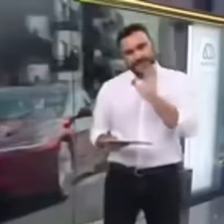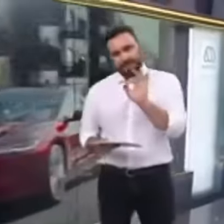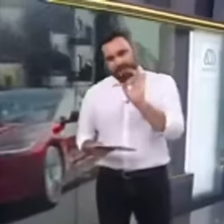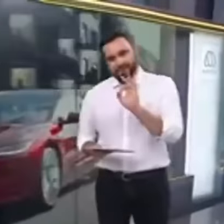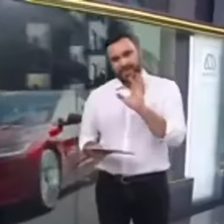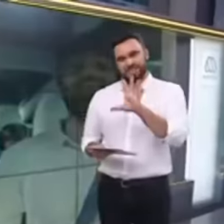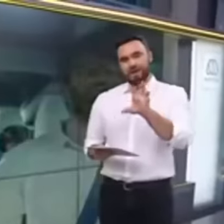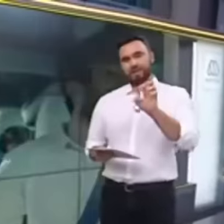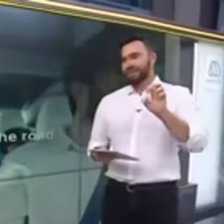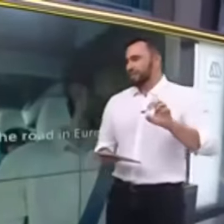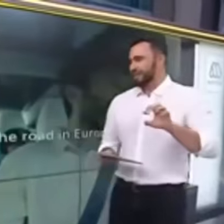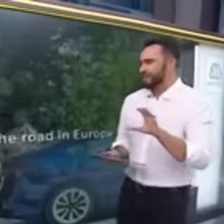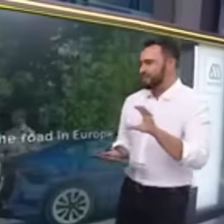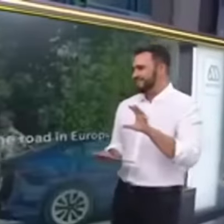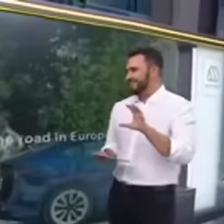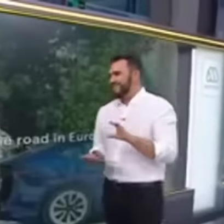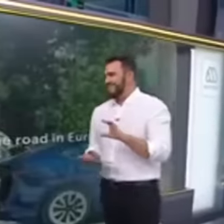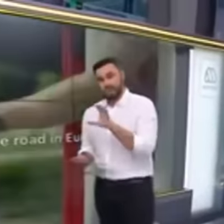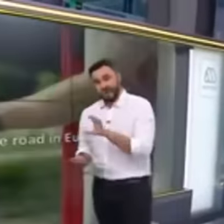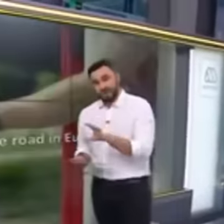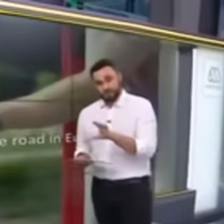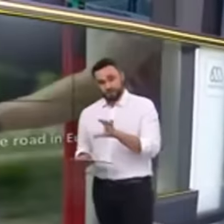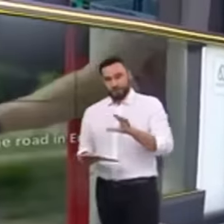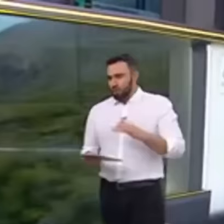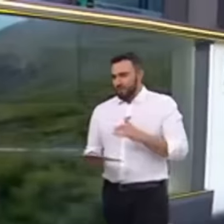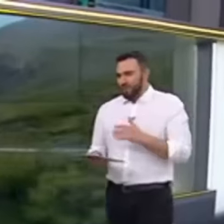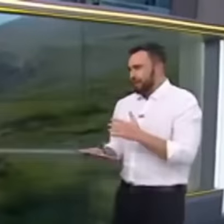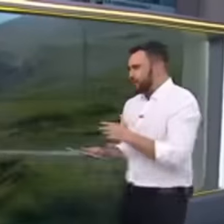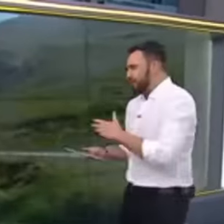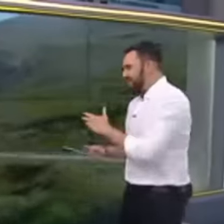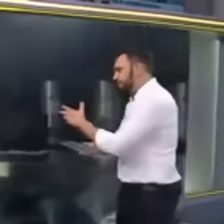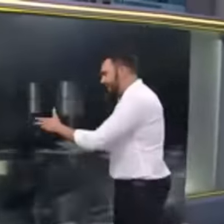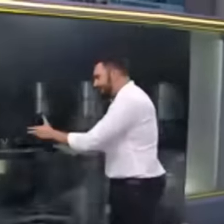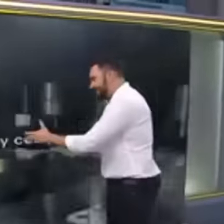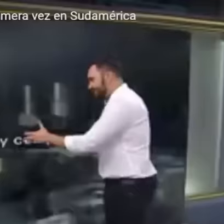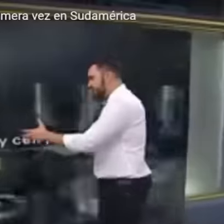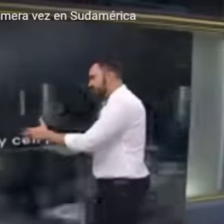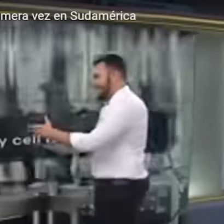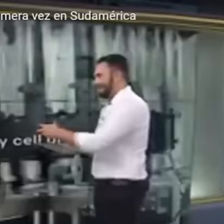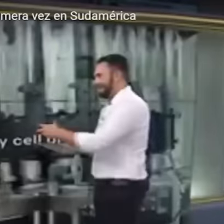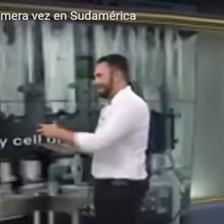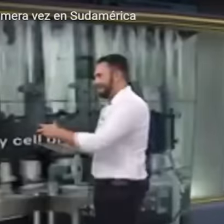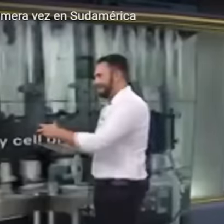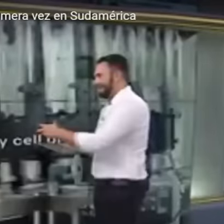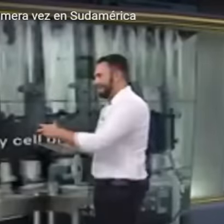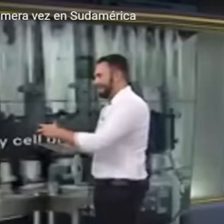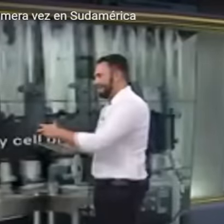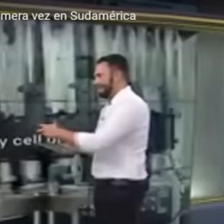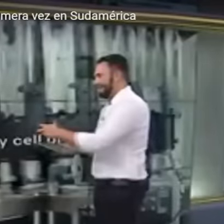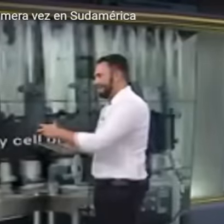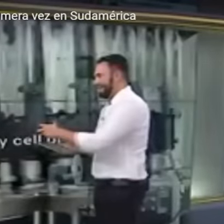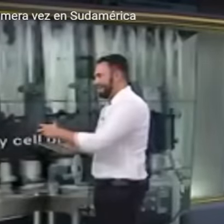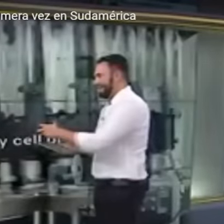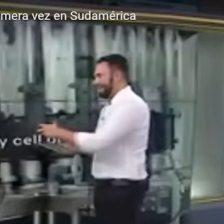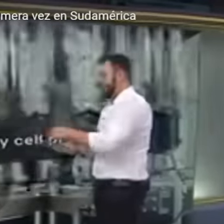Dicen que sería específicamente durante el mes de mayo. ¿Cómo van a poder ustedes ver esta tecnología? Bueno, los diarios dicen